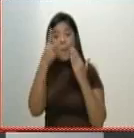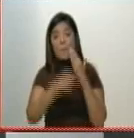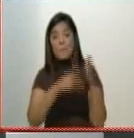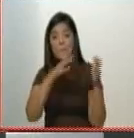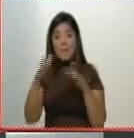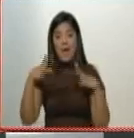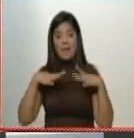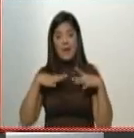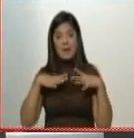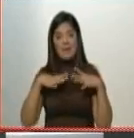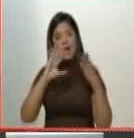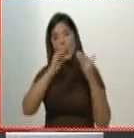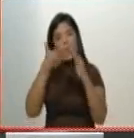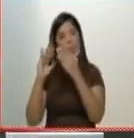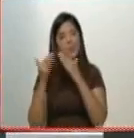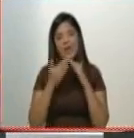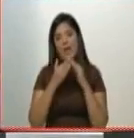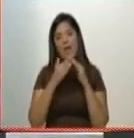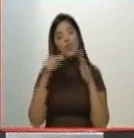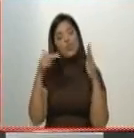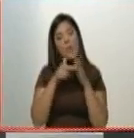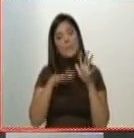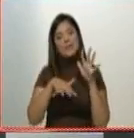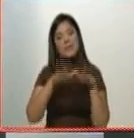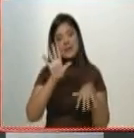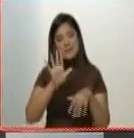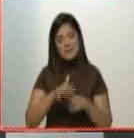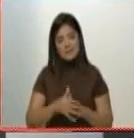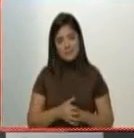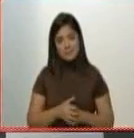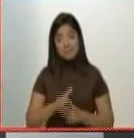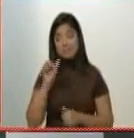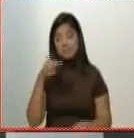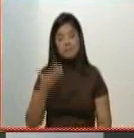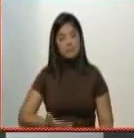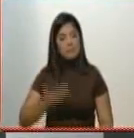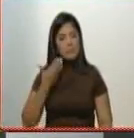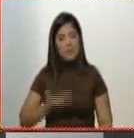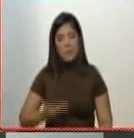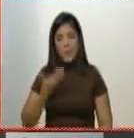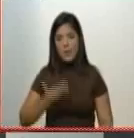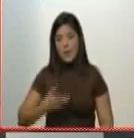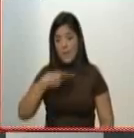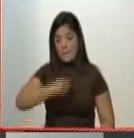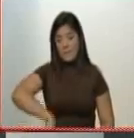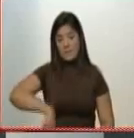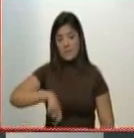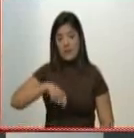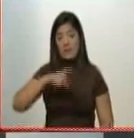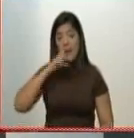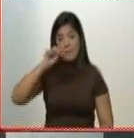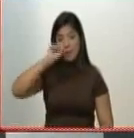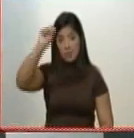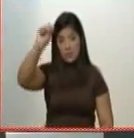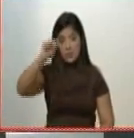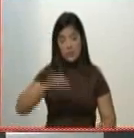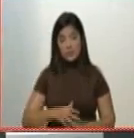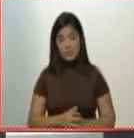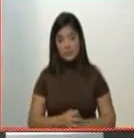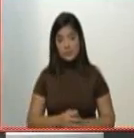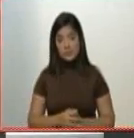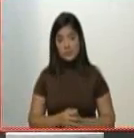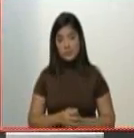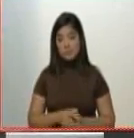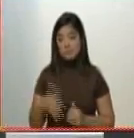vacacional comunitario 2015, un hecho importante que el presidente de la República, Nicolás Maduro, durante